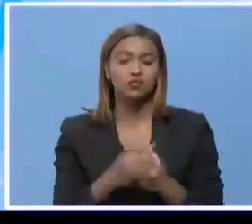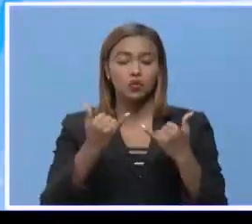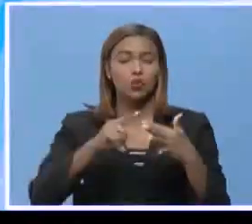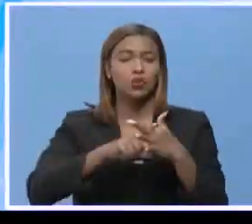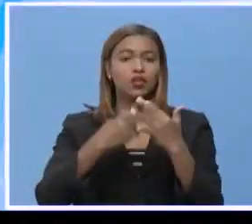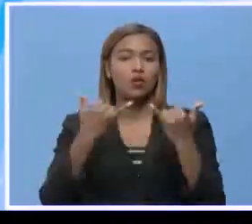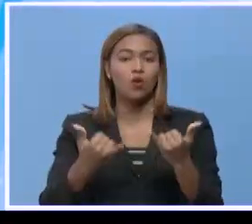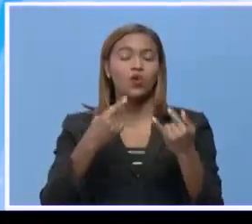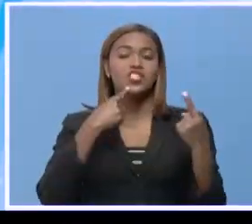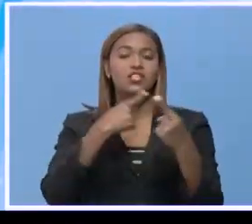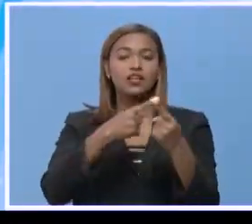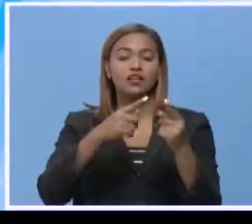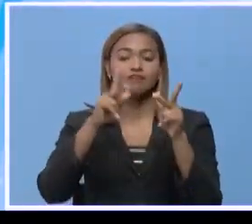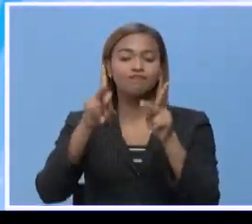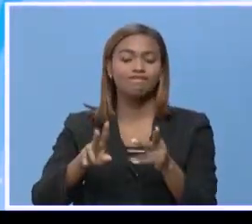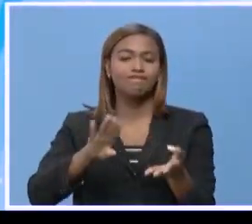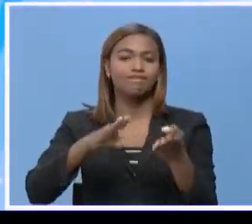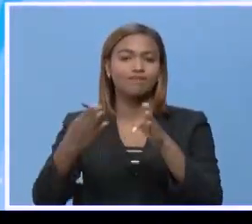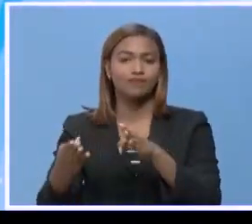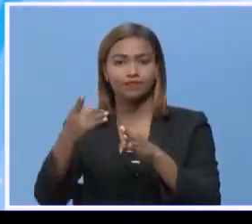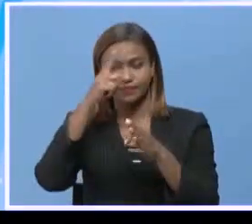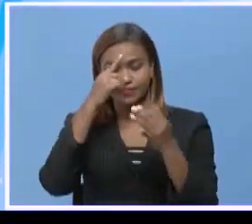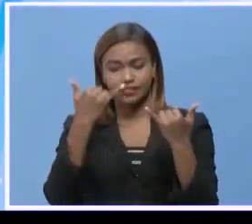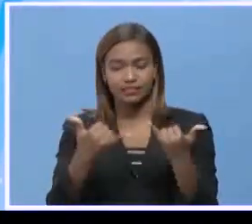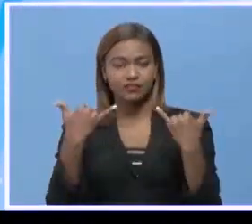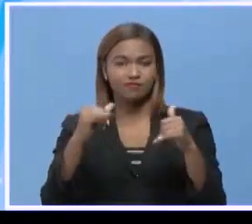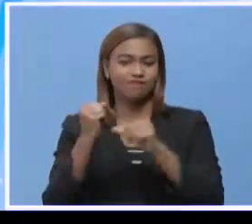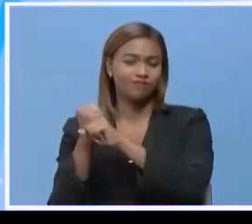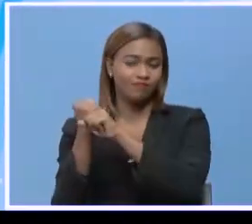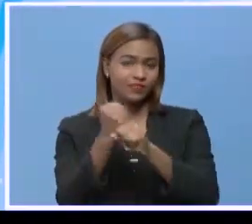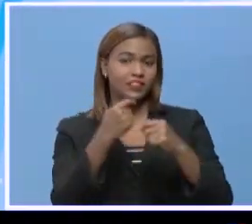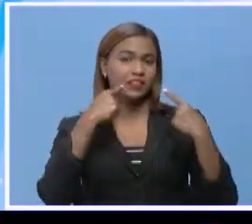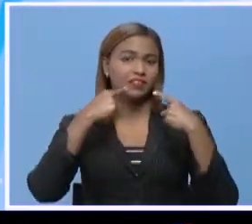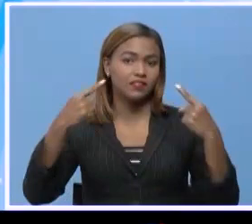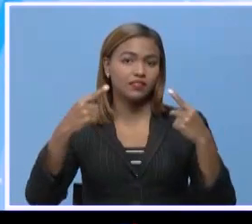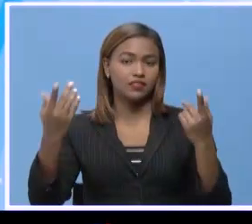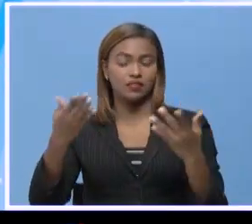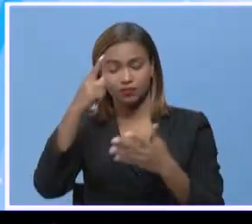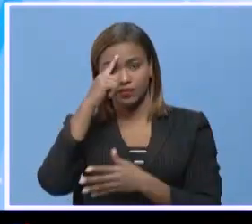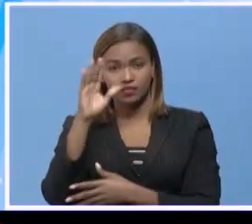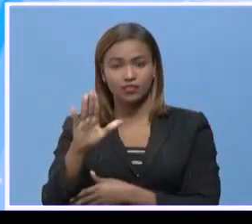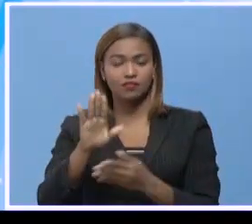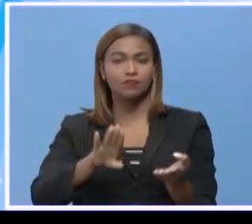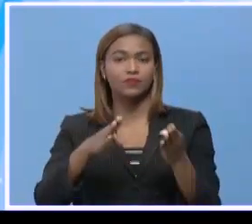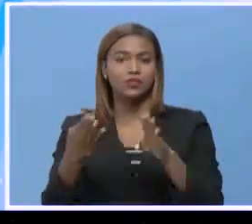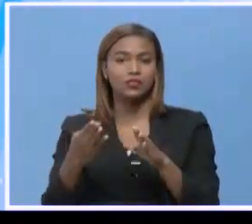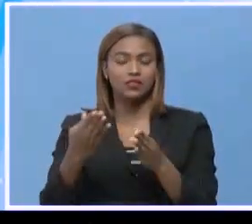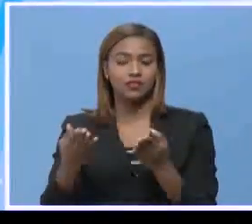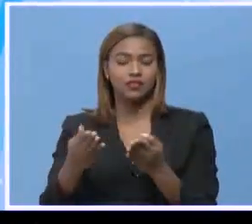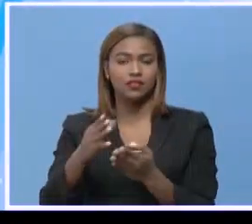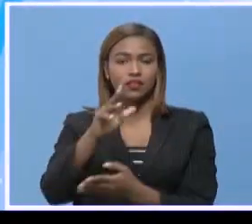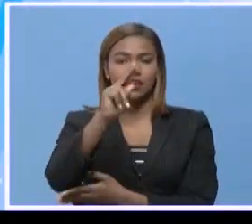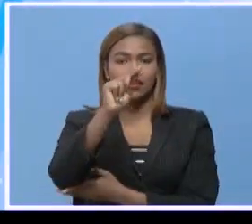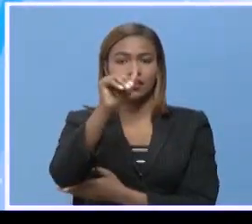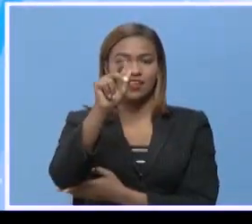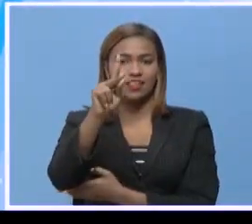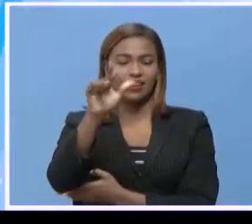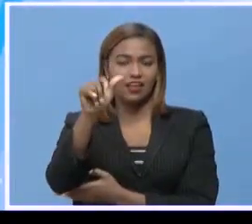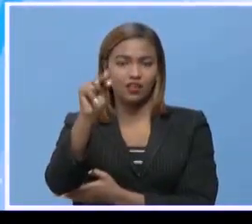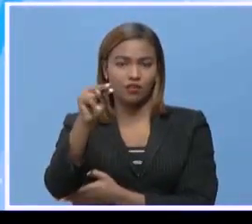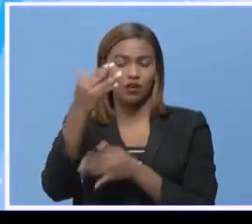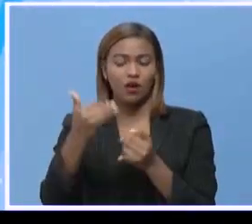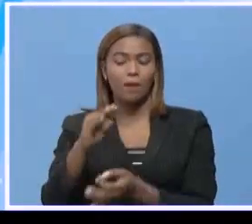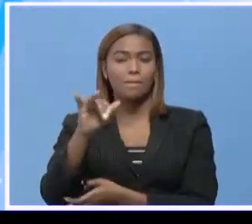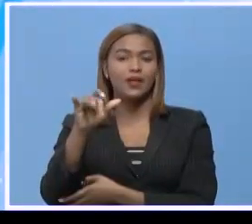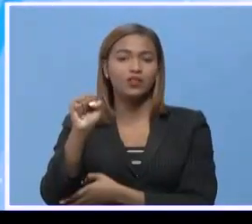Iniciamos este bloque con un fallecimiento. Es que consternado el béisbol de Grandes Ligas por esta muerte de Martillo Jangarón. Marcos Nibar